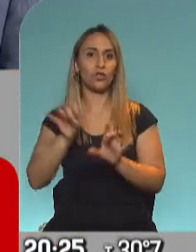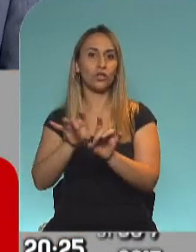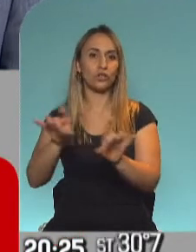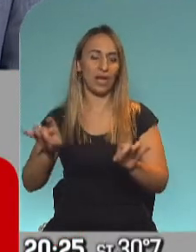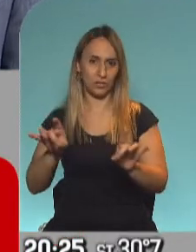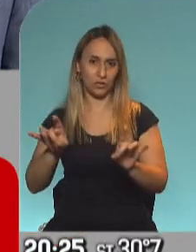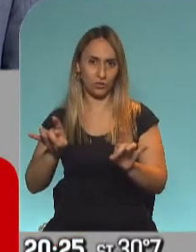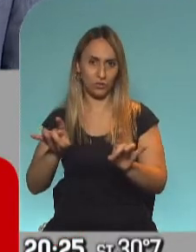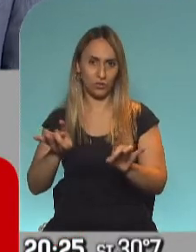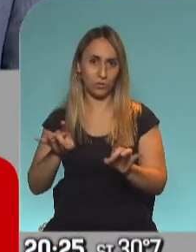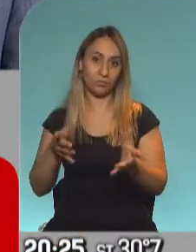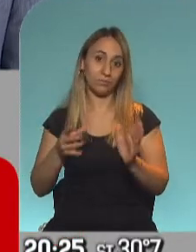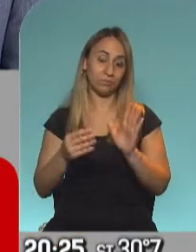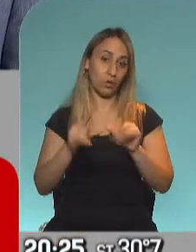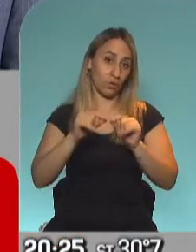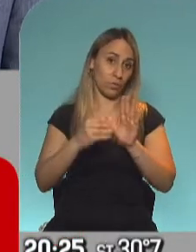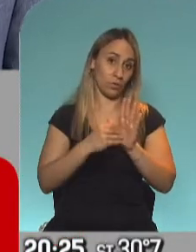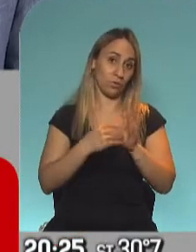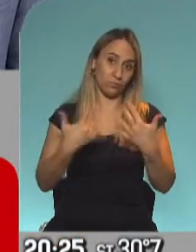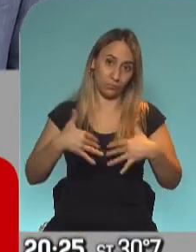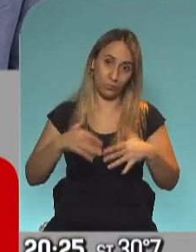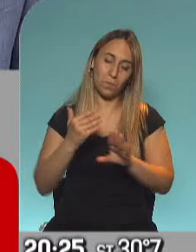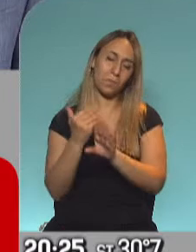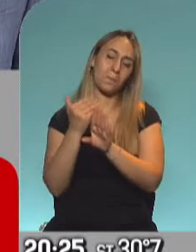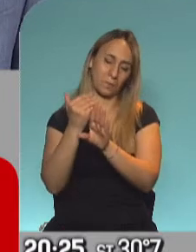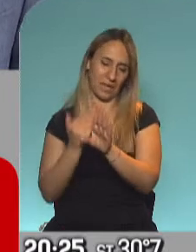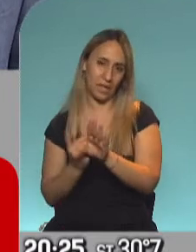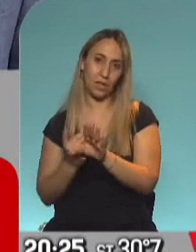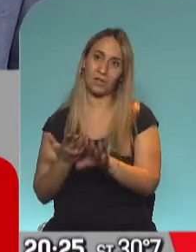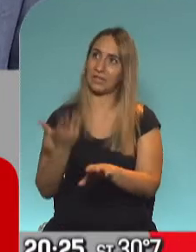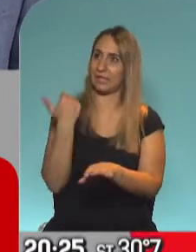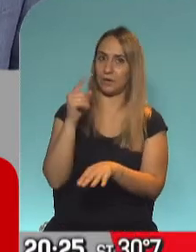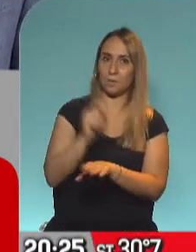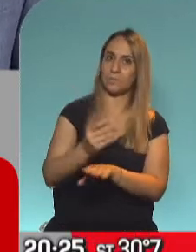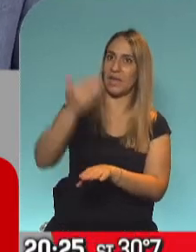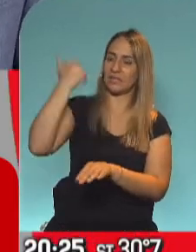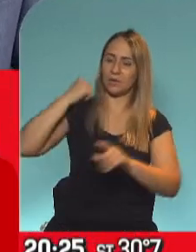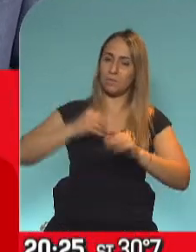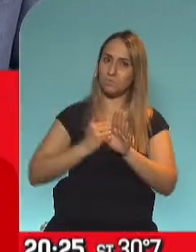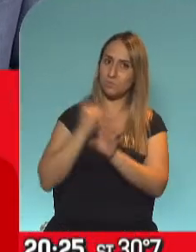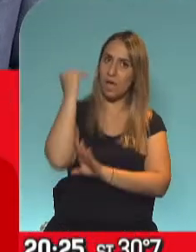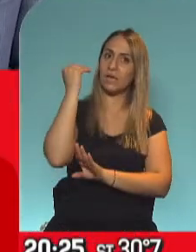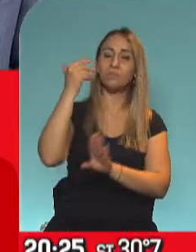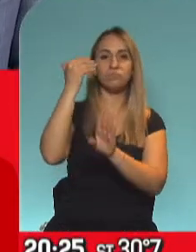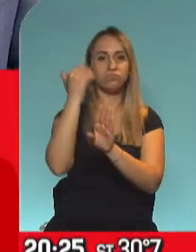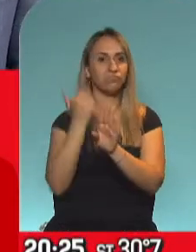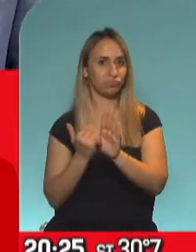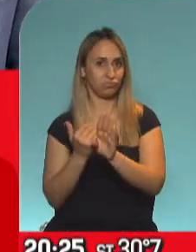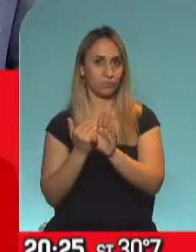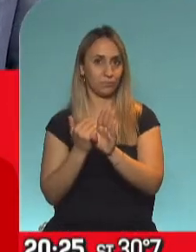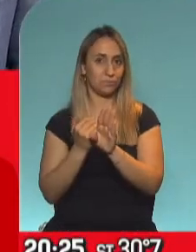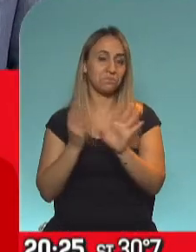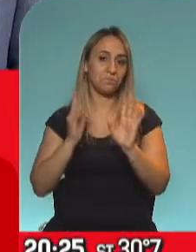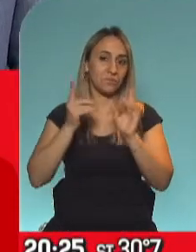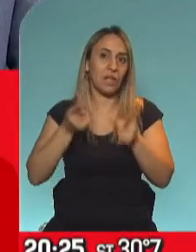casos. Está claro que es una cantidad sensiblemente inferior que la que teníamos hace un par de meses. También vale recordar que en